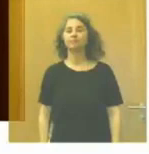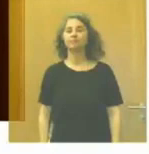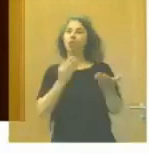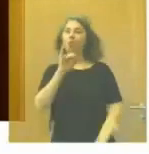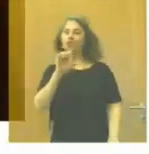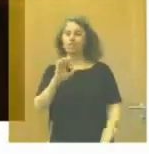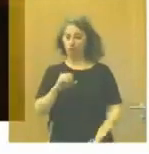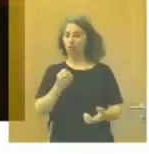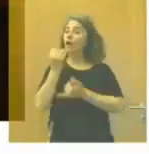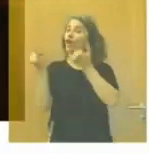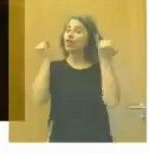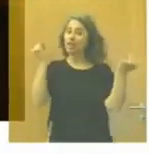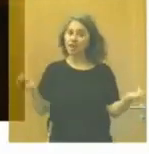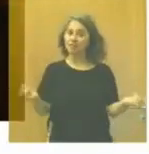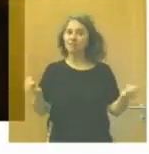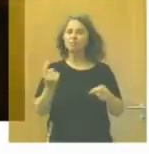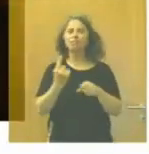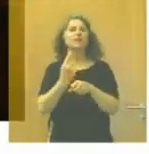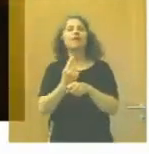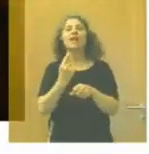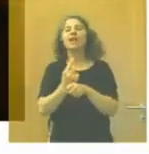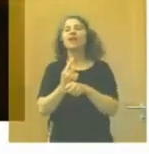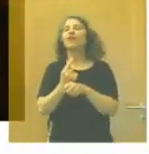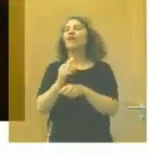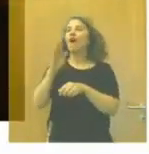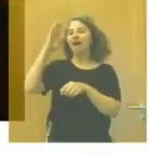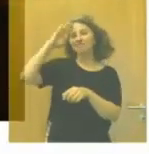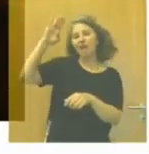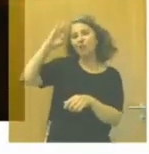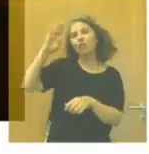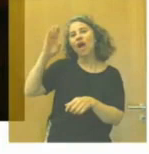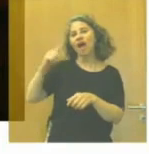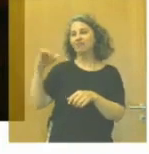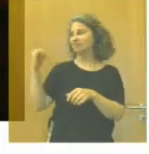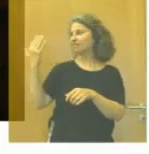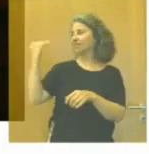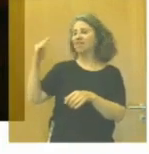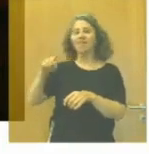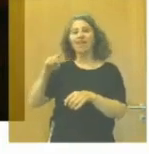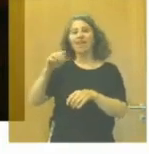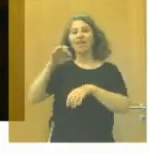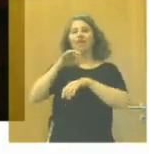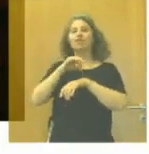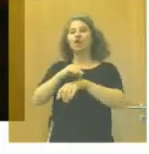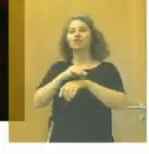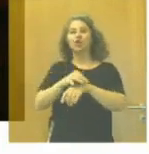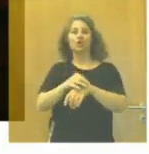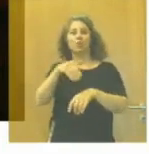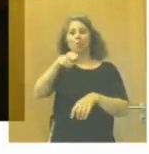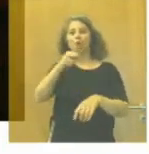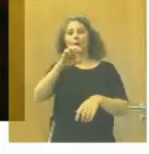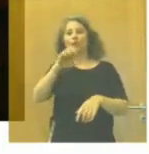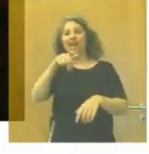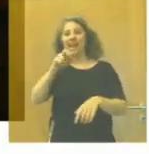Muy buenos días. Primeramente, hacerle llegar el saludo del doctor Hernán Montenegro, el representante de OPS-OMS